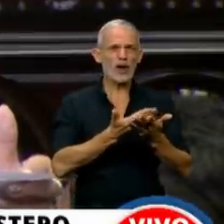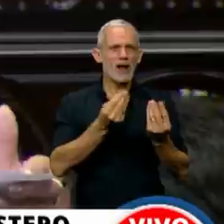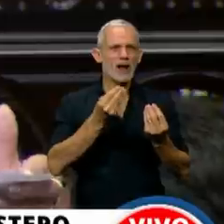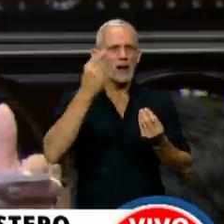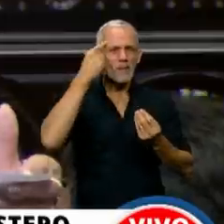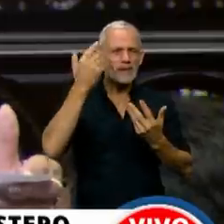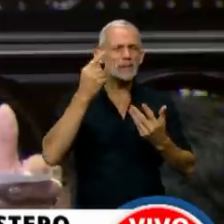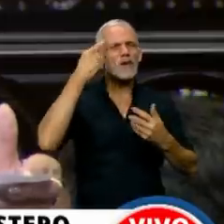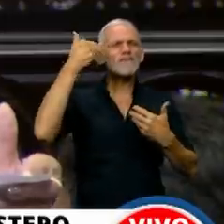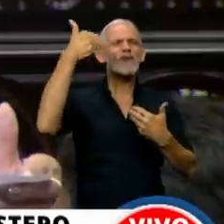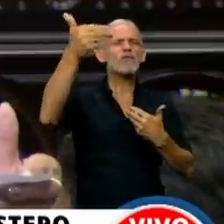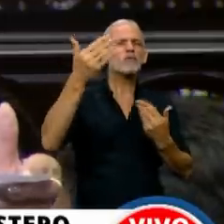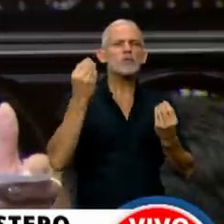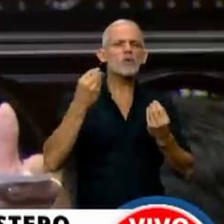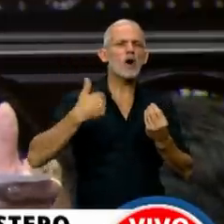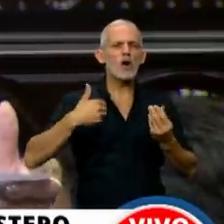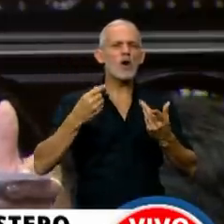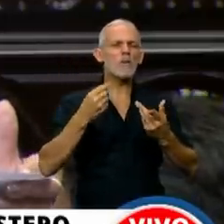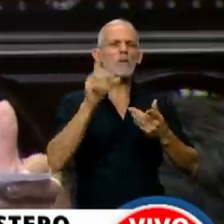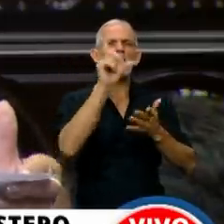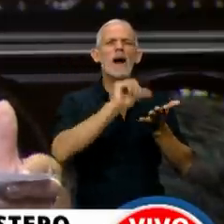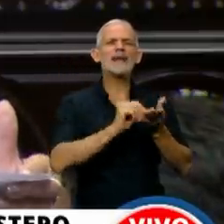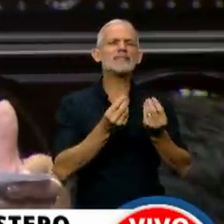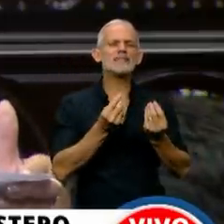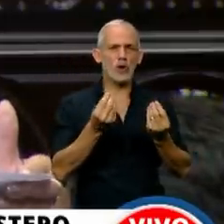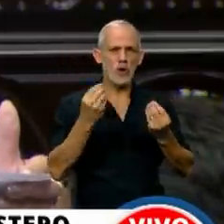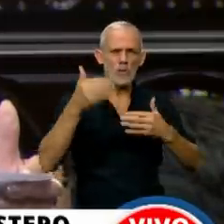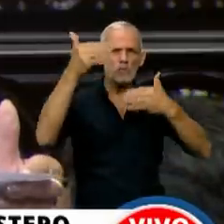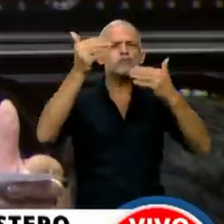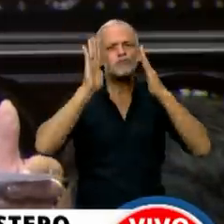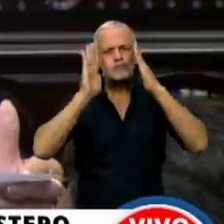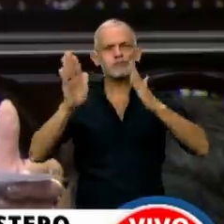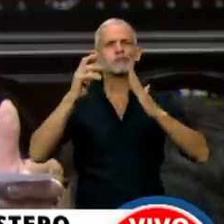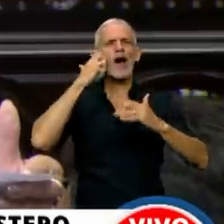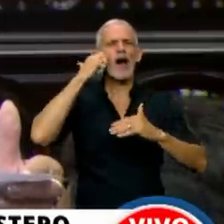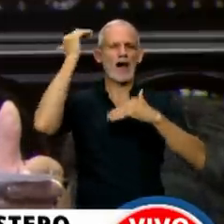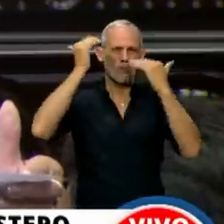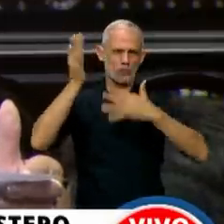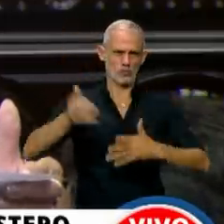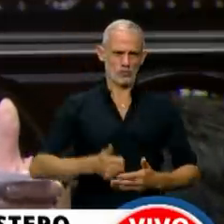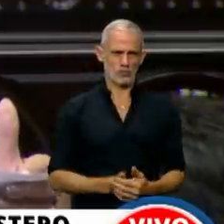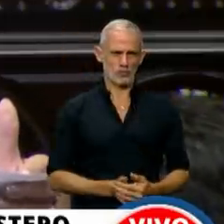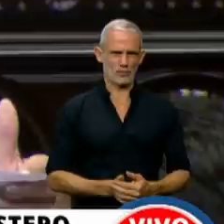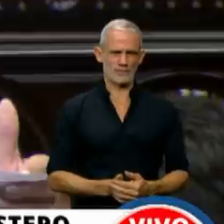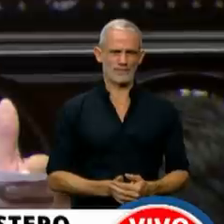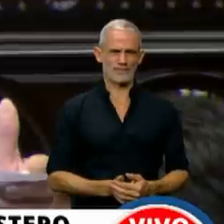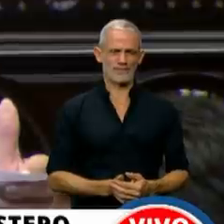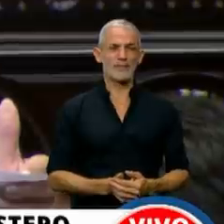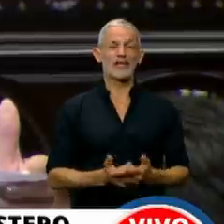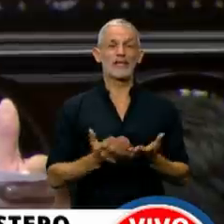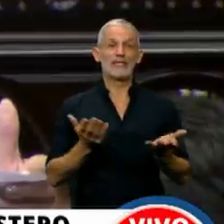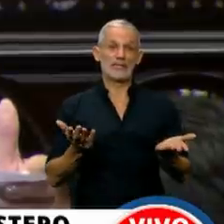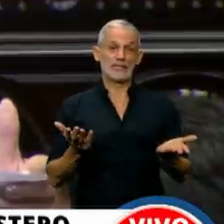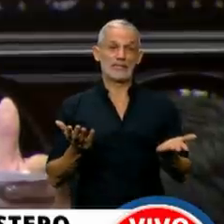de la proyección de un país con respecto a nuestros adultos mayores o sea que